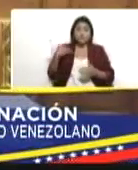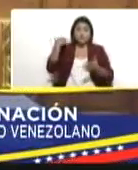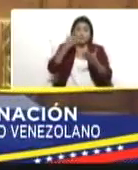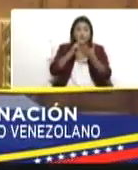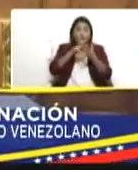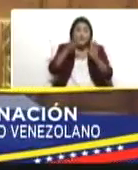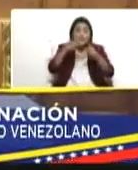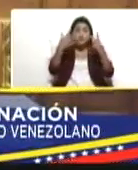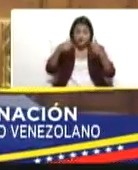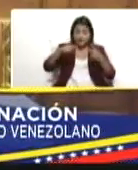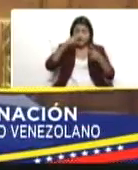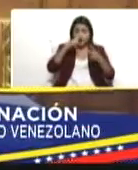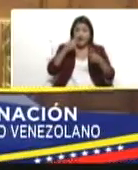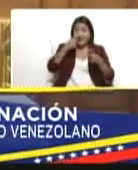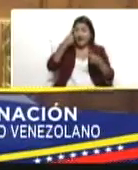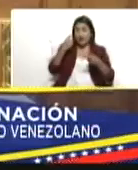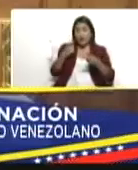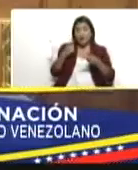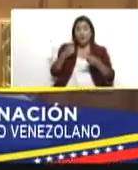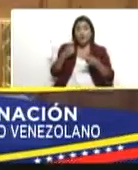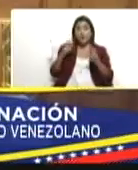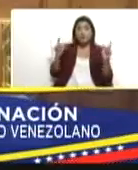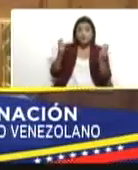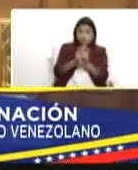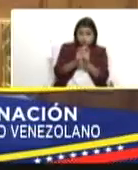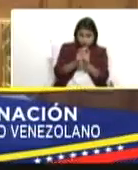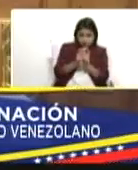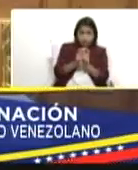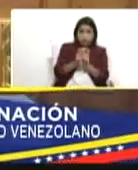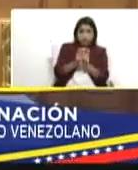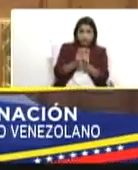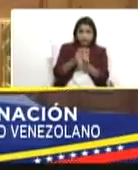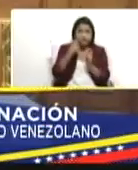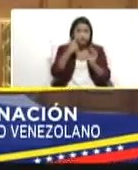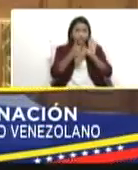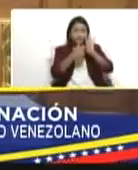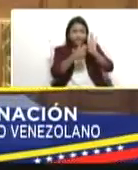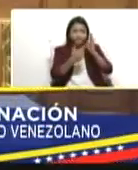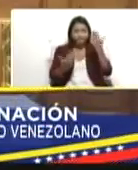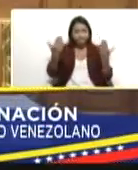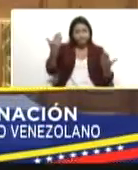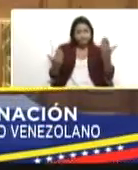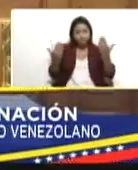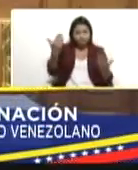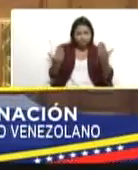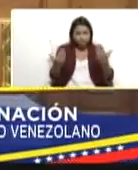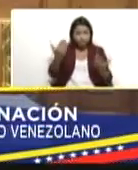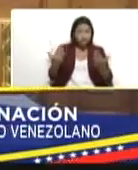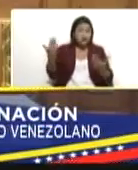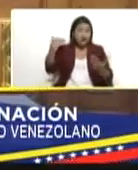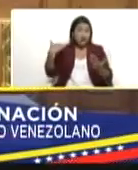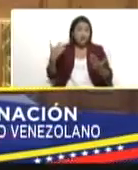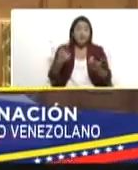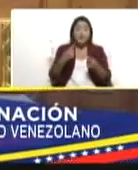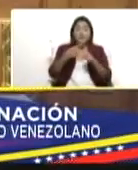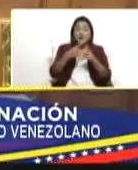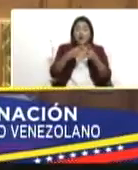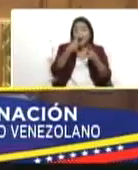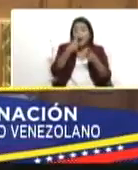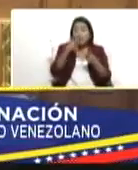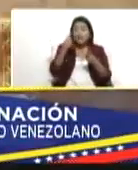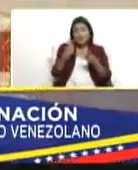2017 pero vamos a Mostrar cómo veníamos para que ustedes vean en concreto las heridas